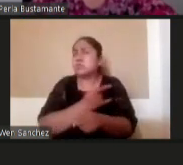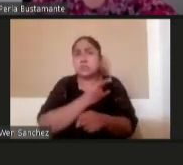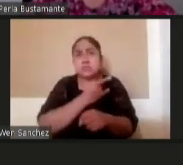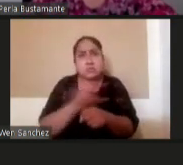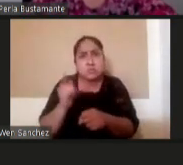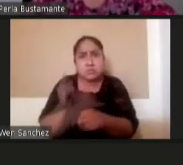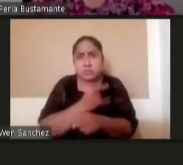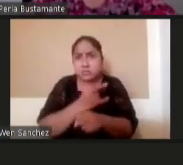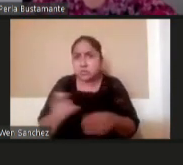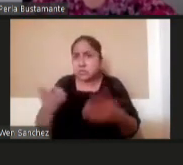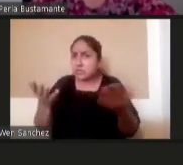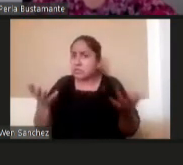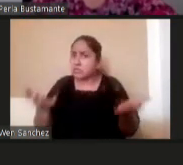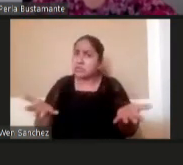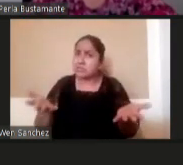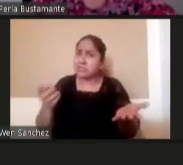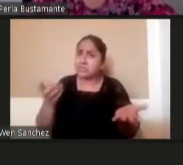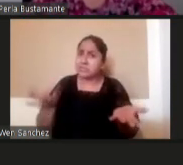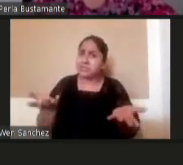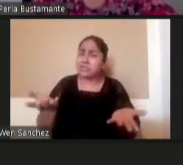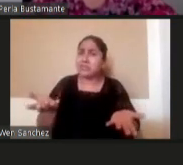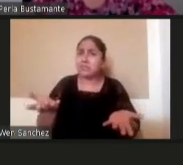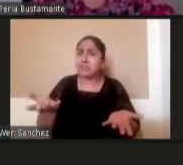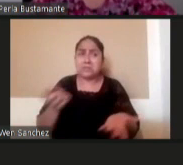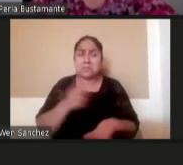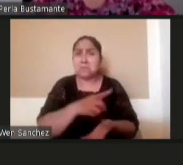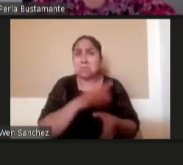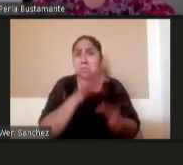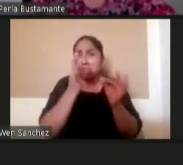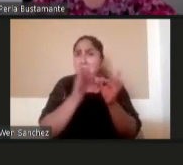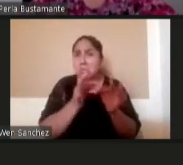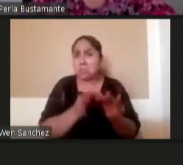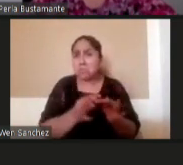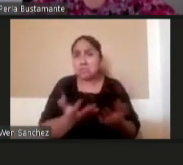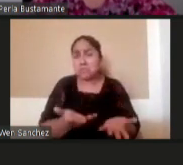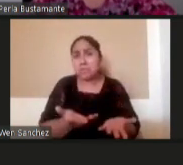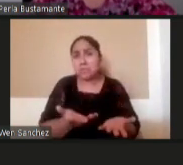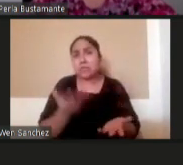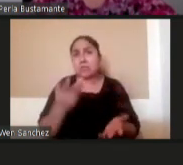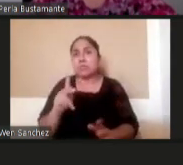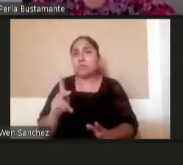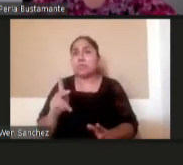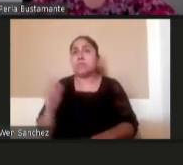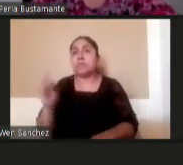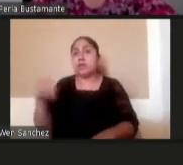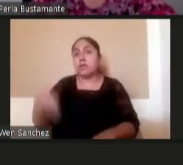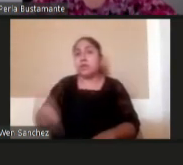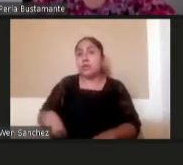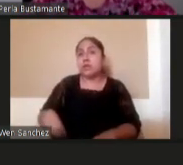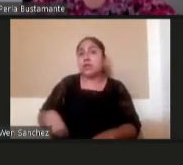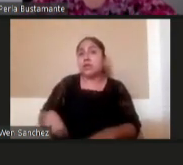del desempeño de la administración. No es un problema de la empresa, es de nosotros que seguimos